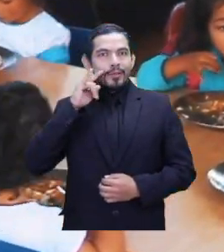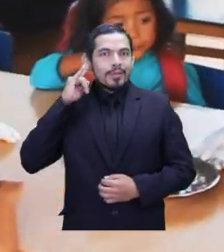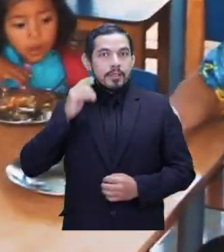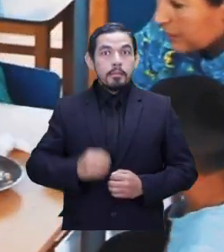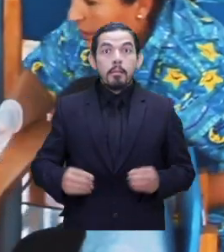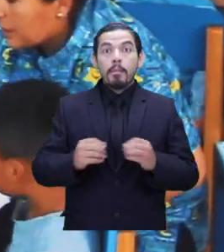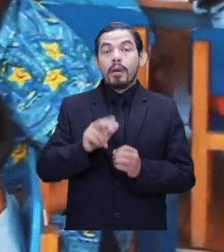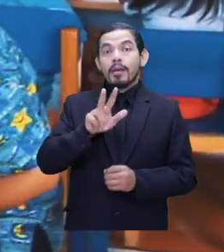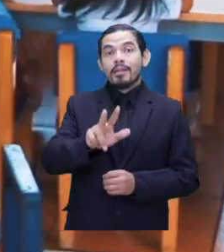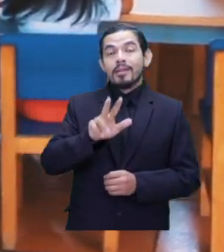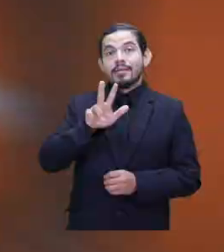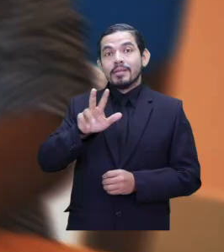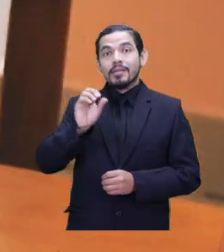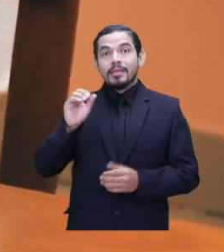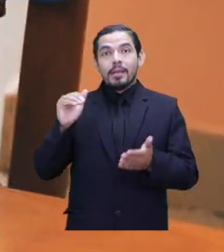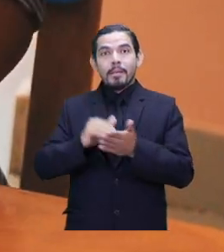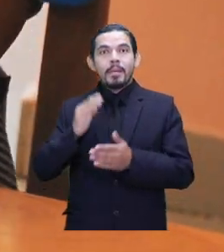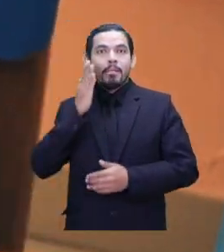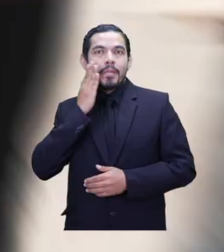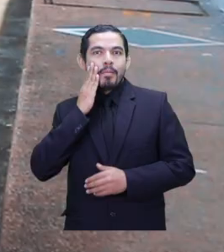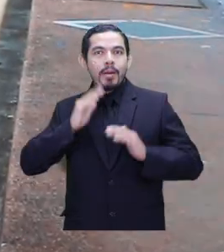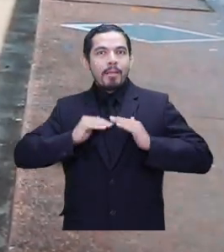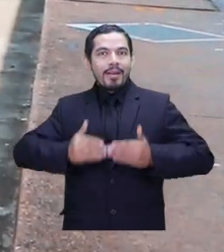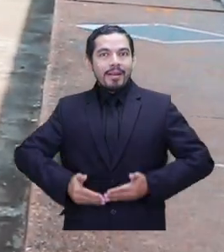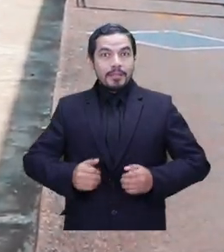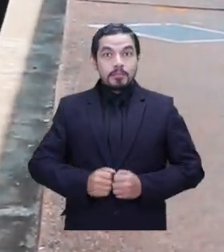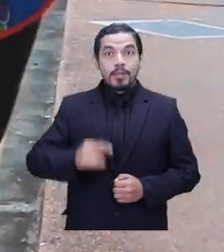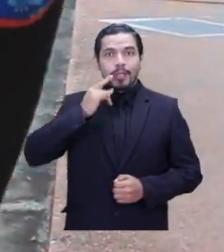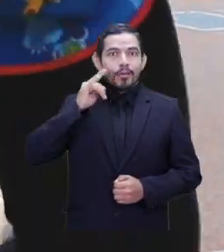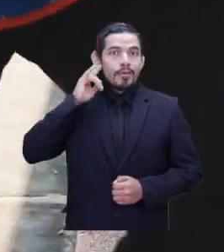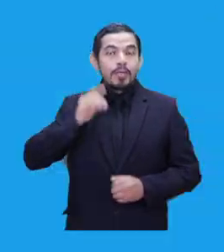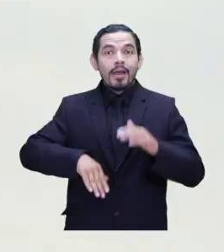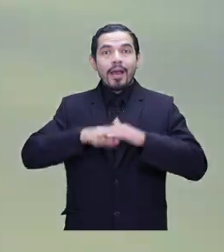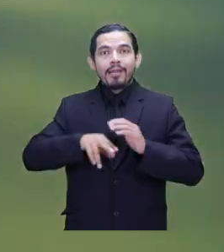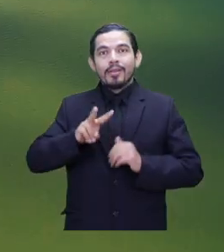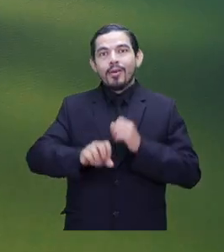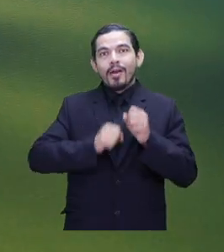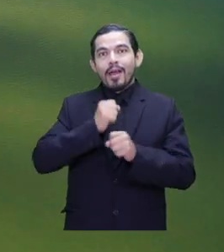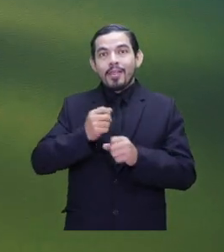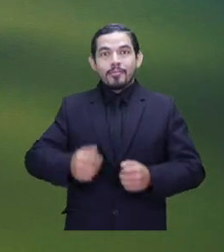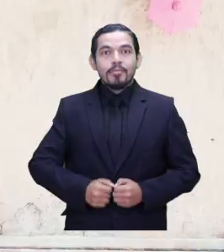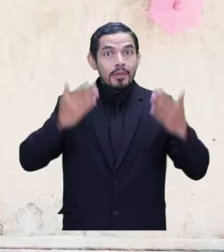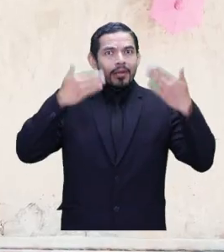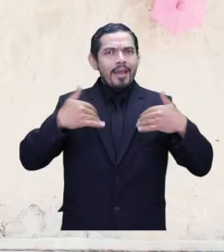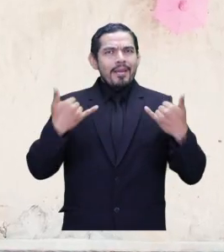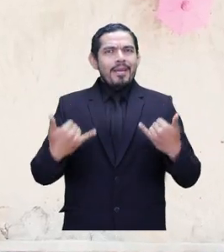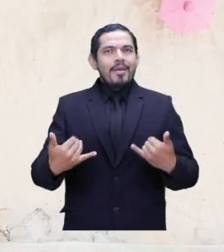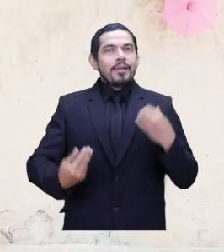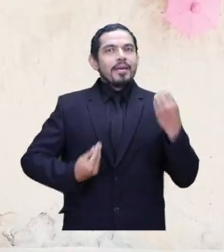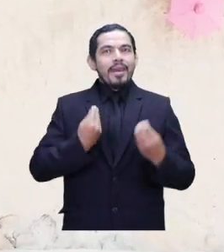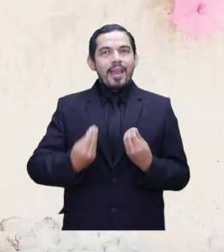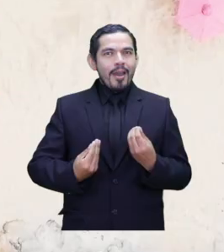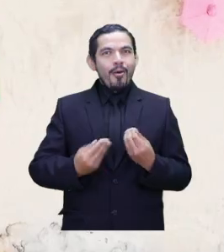de más de 330 mil madres gestantes y niños hasta 2 años de edad. Estamos aquí para